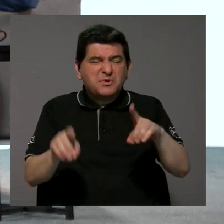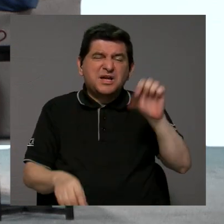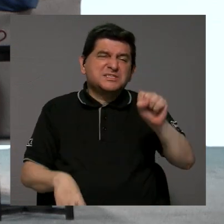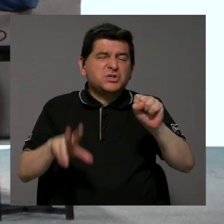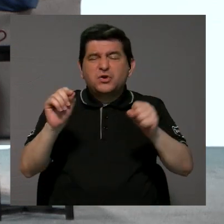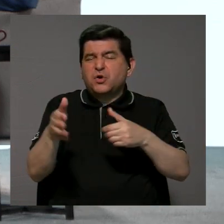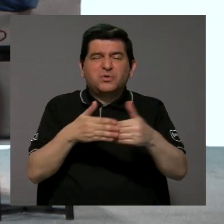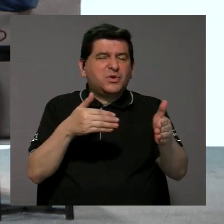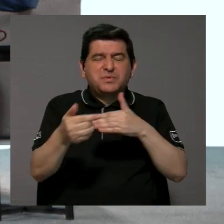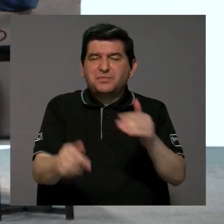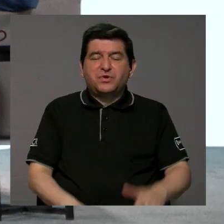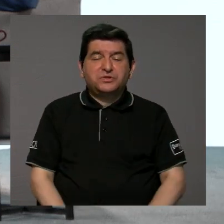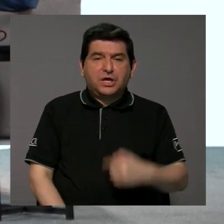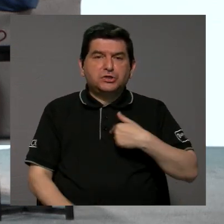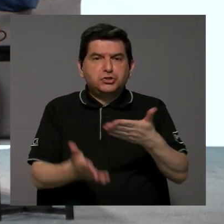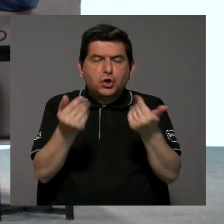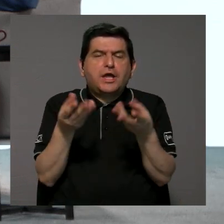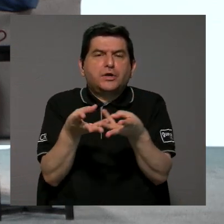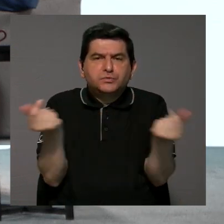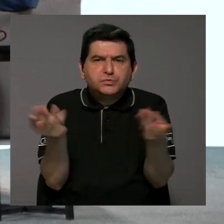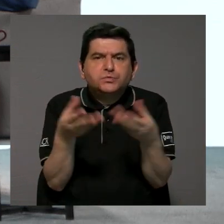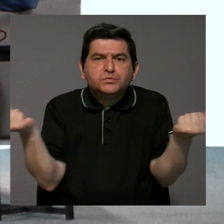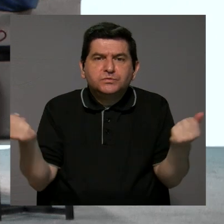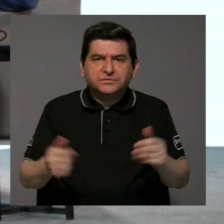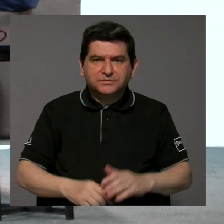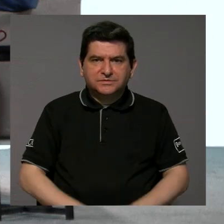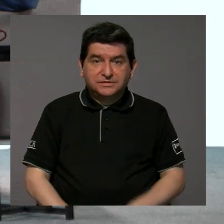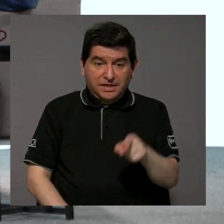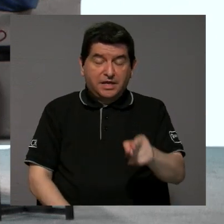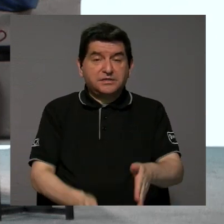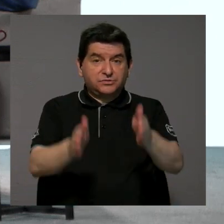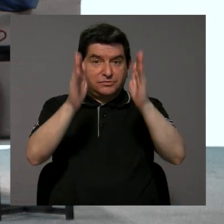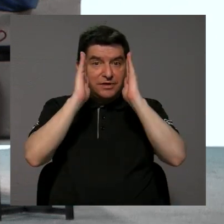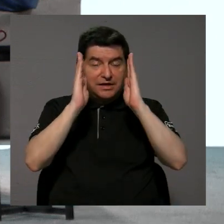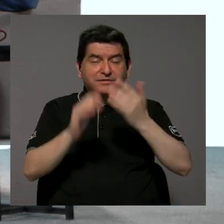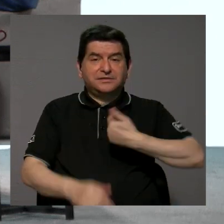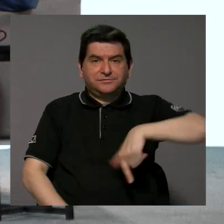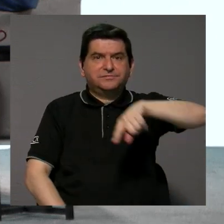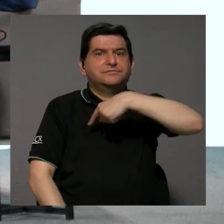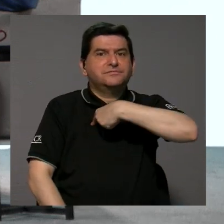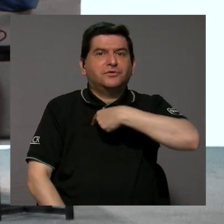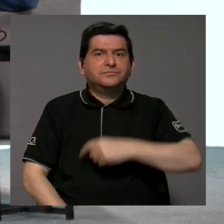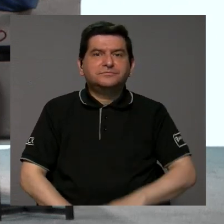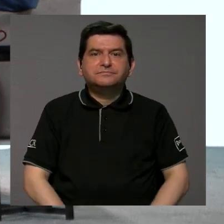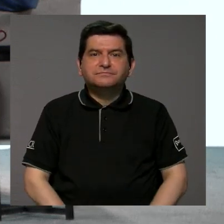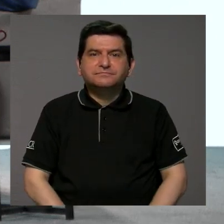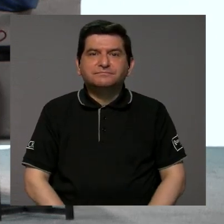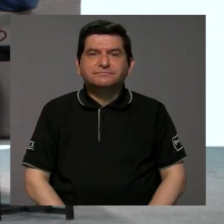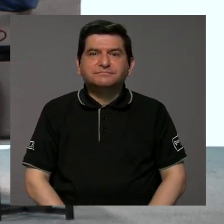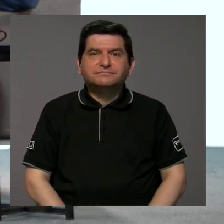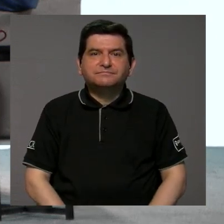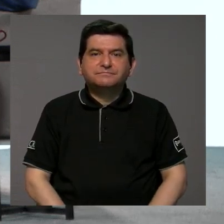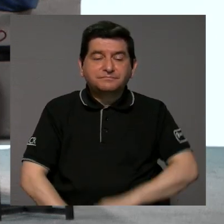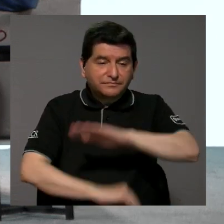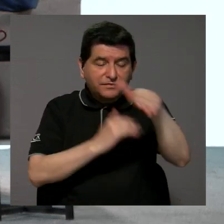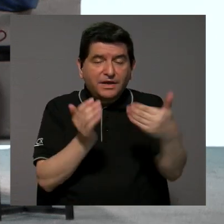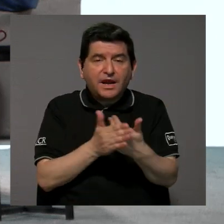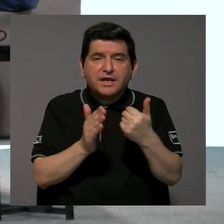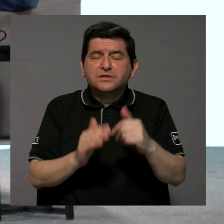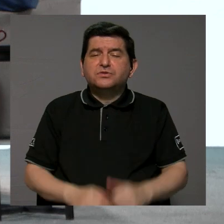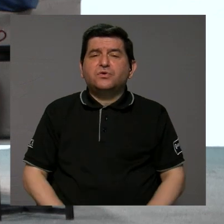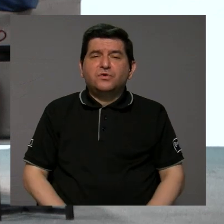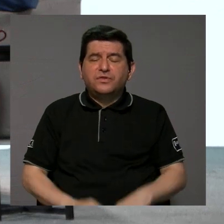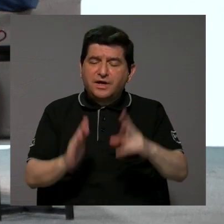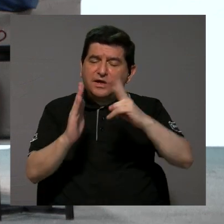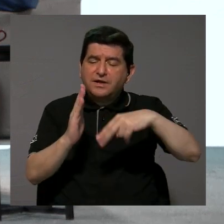no democracia, me da lo mismo con tal de que resuelvan. Eso nos debe hacer un llamado de atención, porque pues en toda la